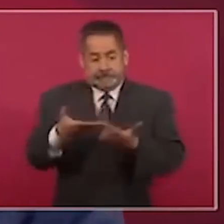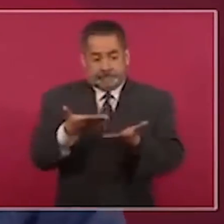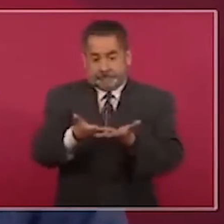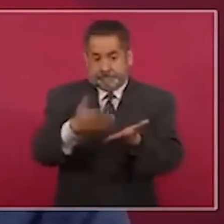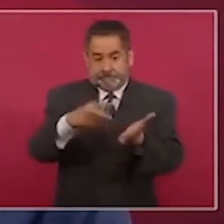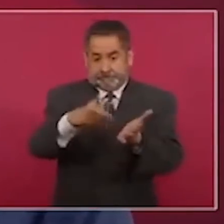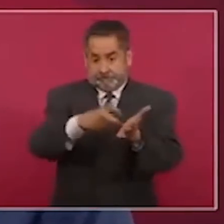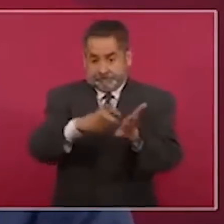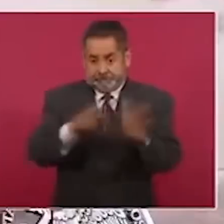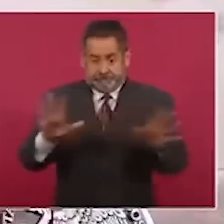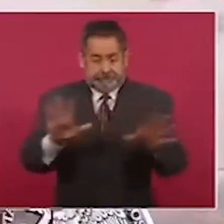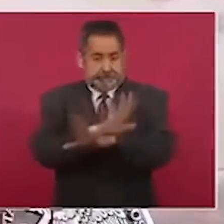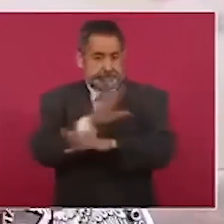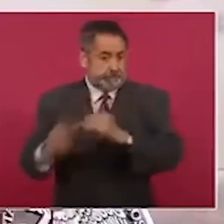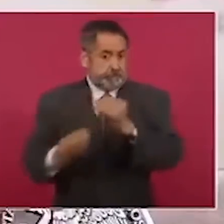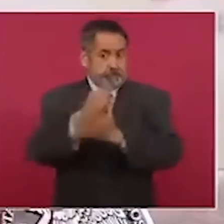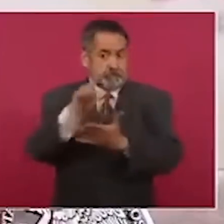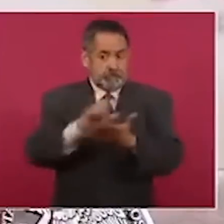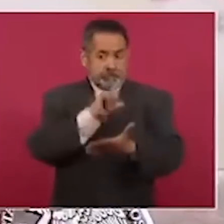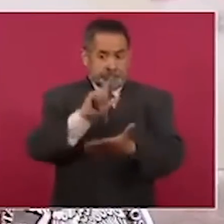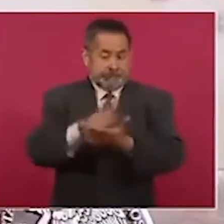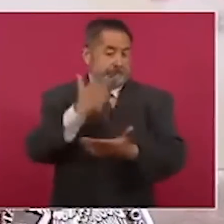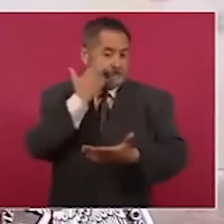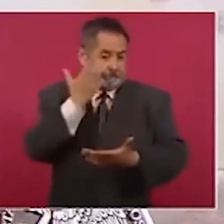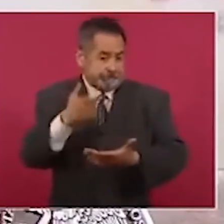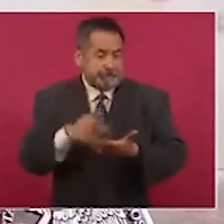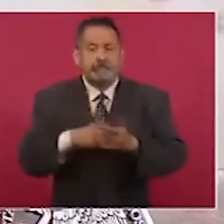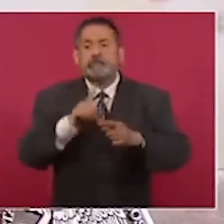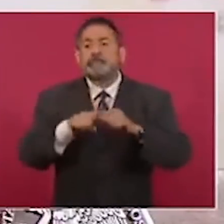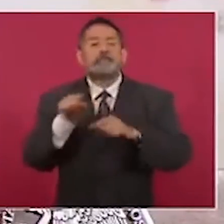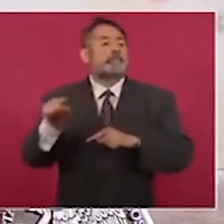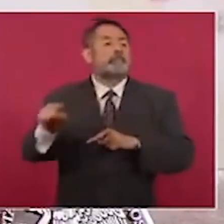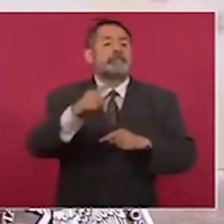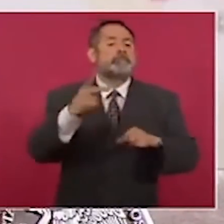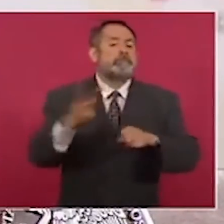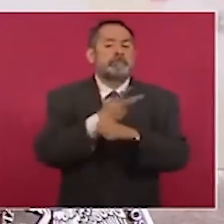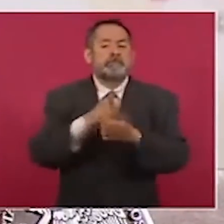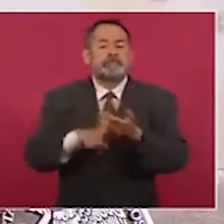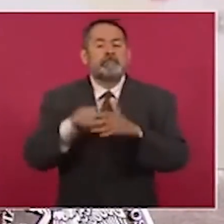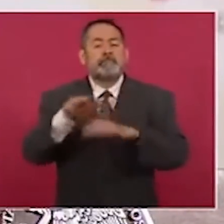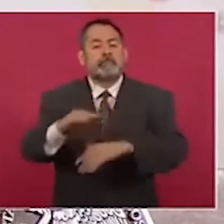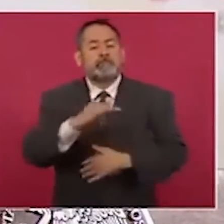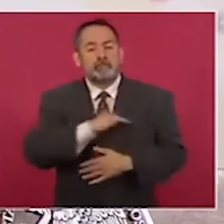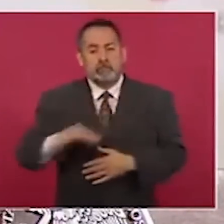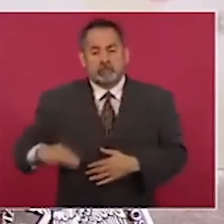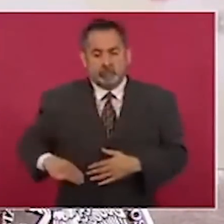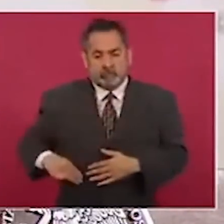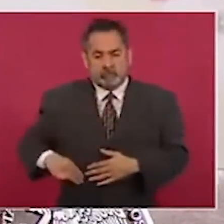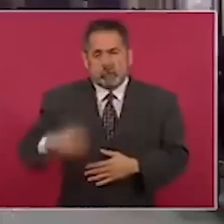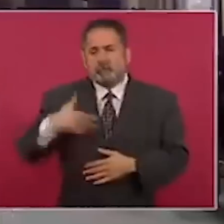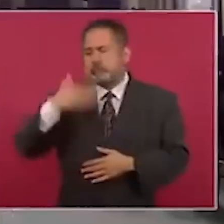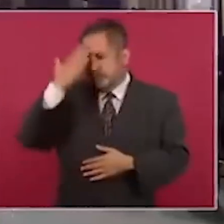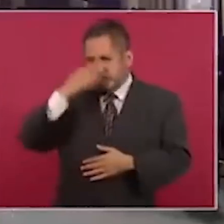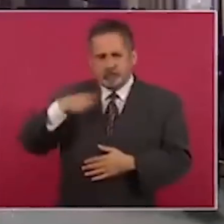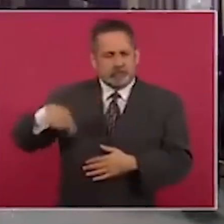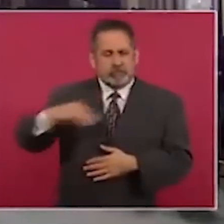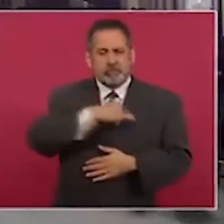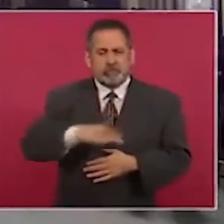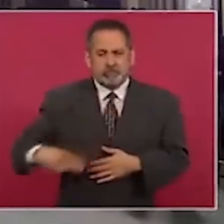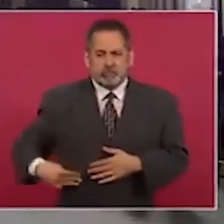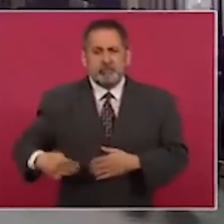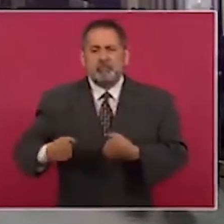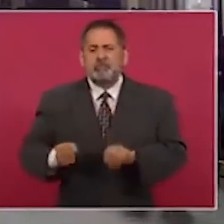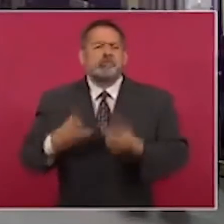tocando un mecanismo en los municipios de México. Como ustedes saben, los municipios del país tienen un número